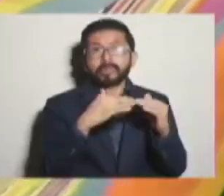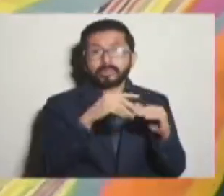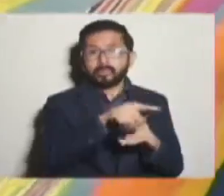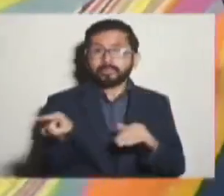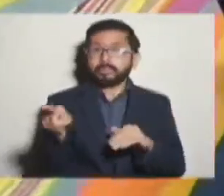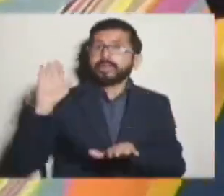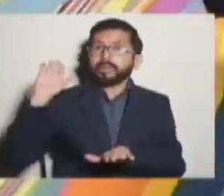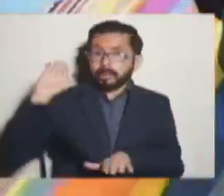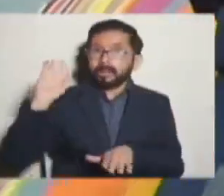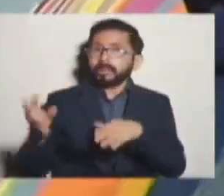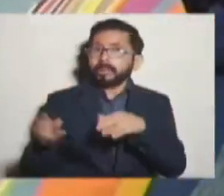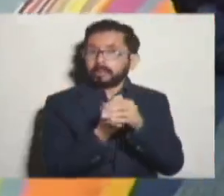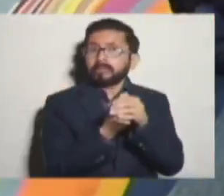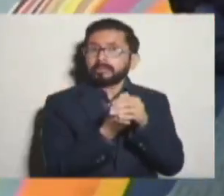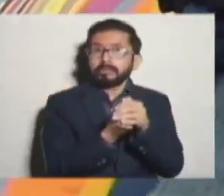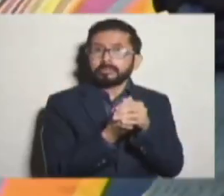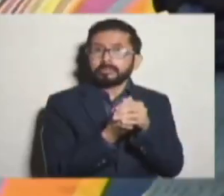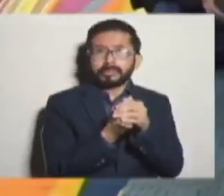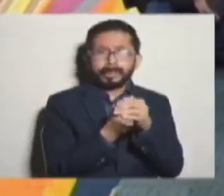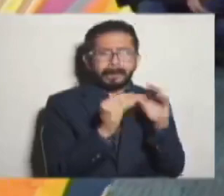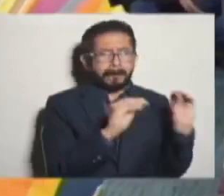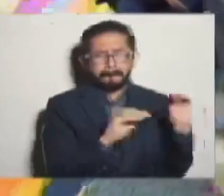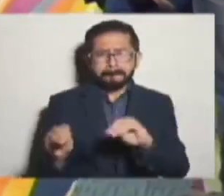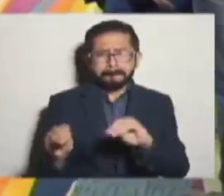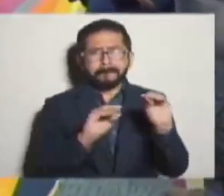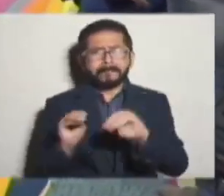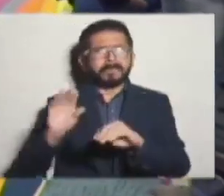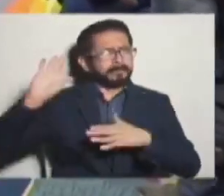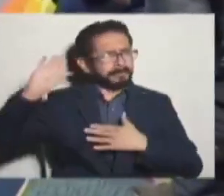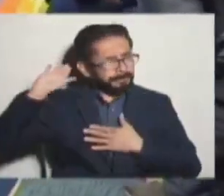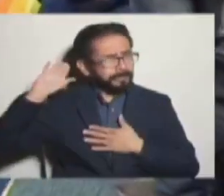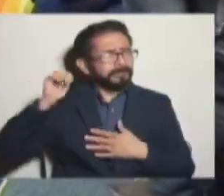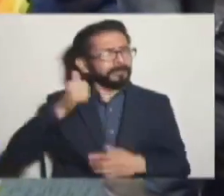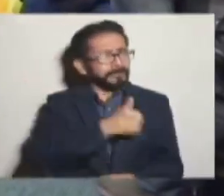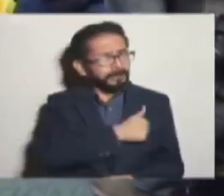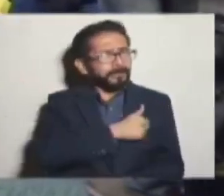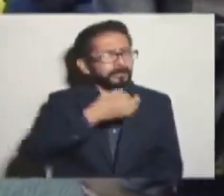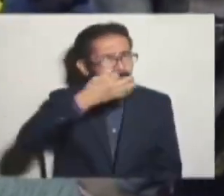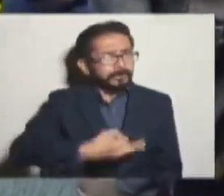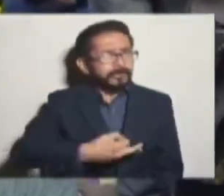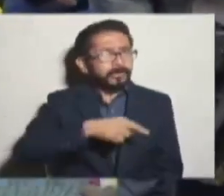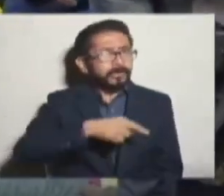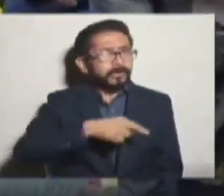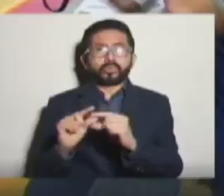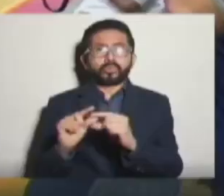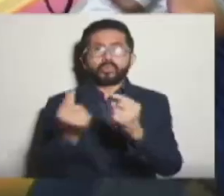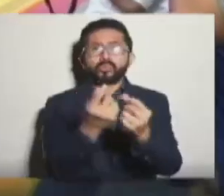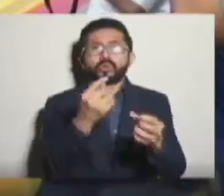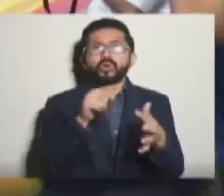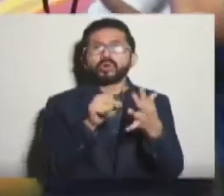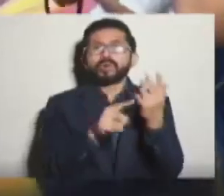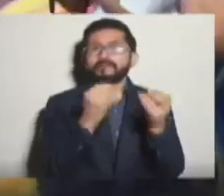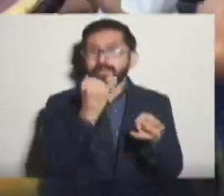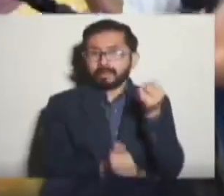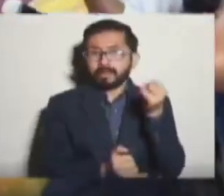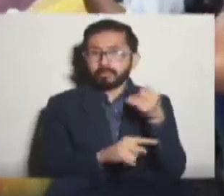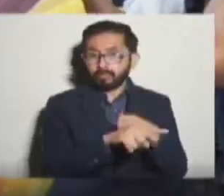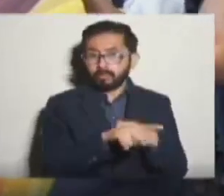el exacto cumplimiento de los deberes que hoy se les imponen final